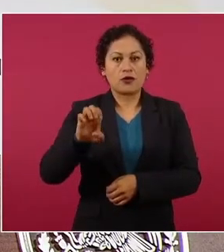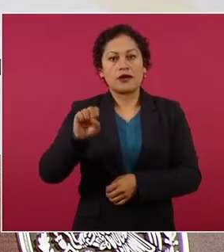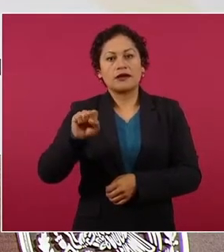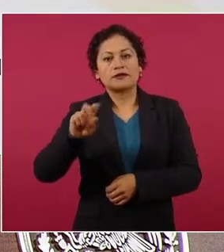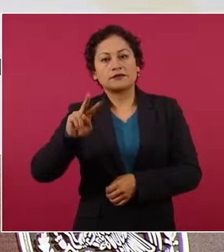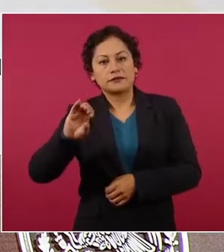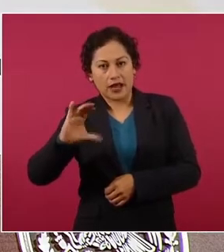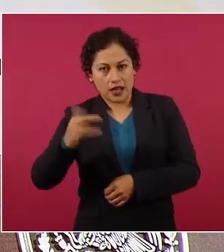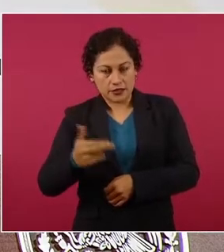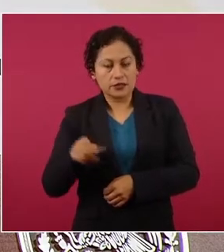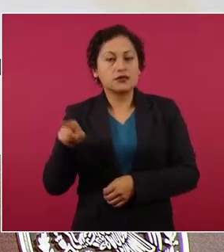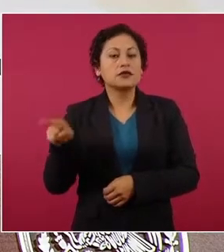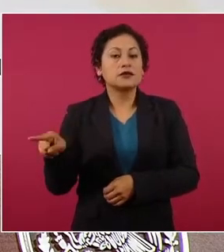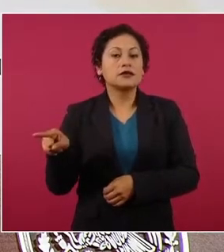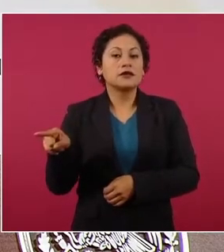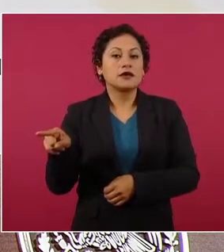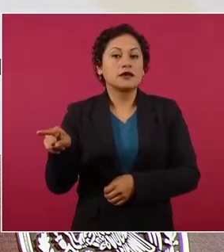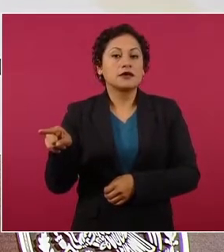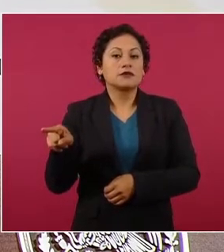titular de